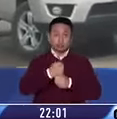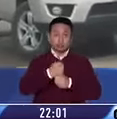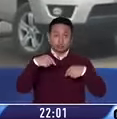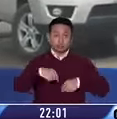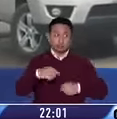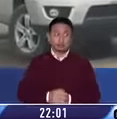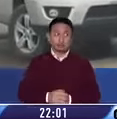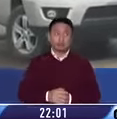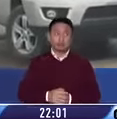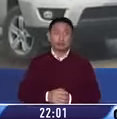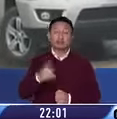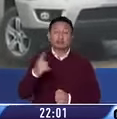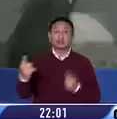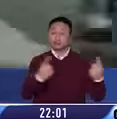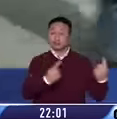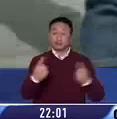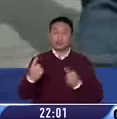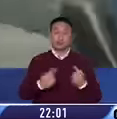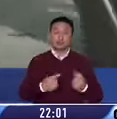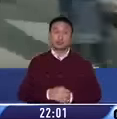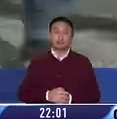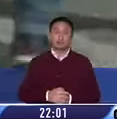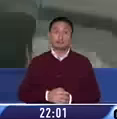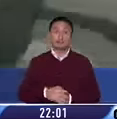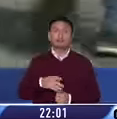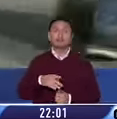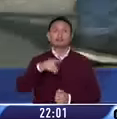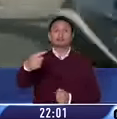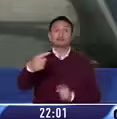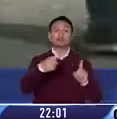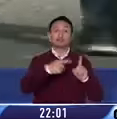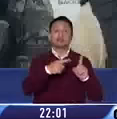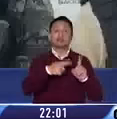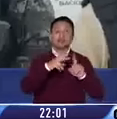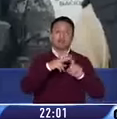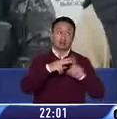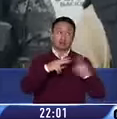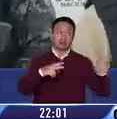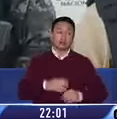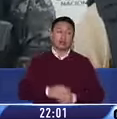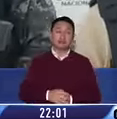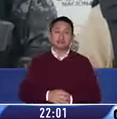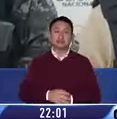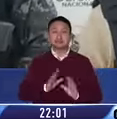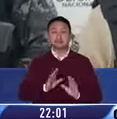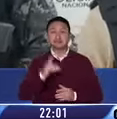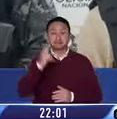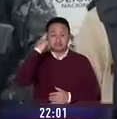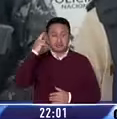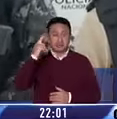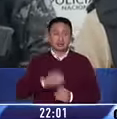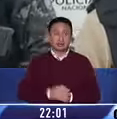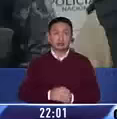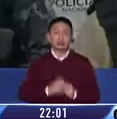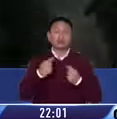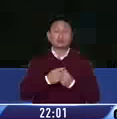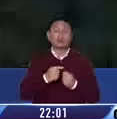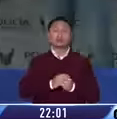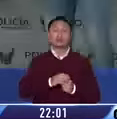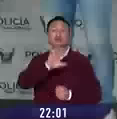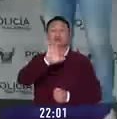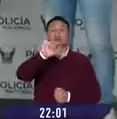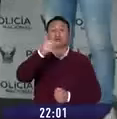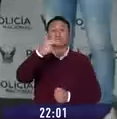el operativo, permitiendo que alias Yomba escape. Presumimos que es de los GDO de la banda de los Tiguerones. El sujeto